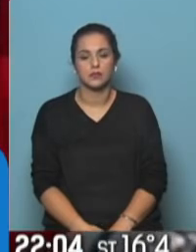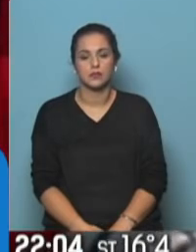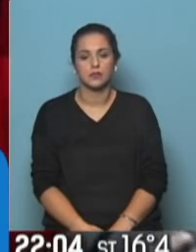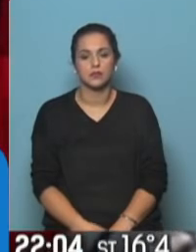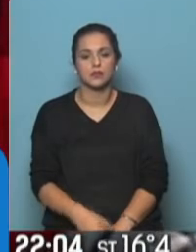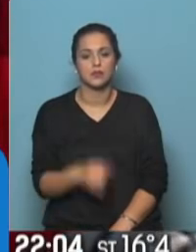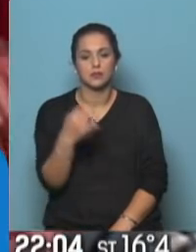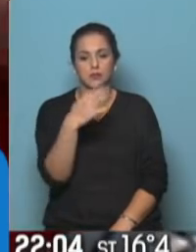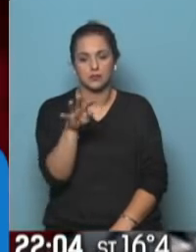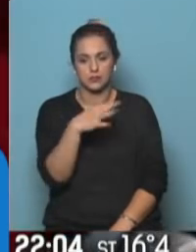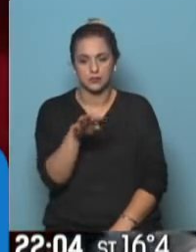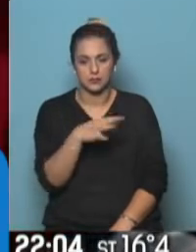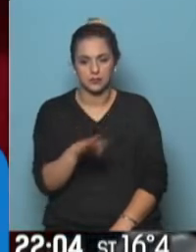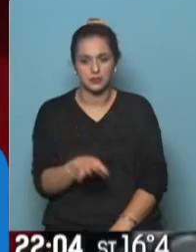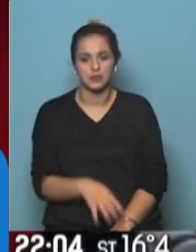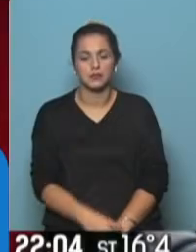Haddad para presidente da República.